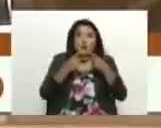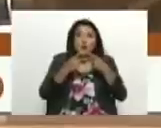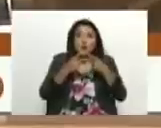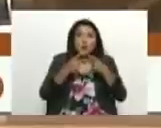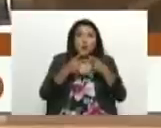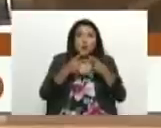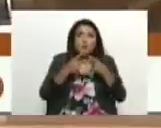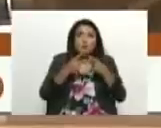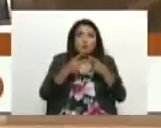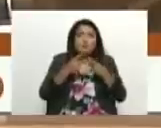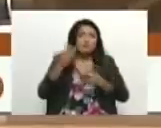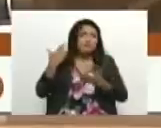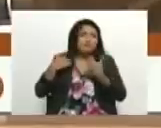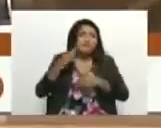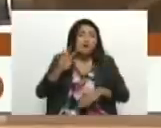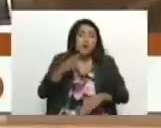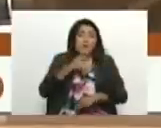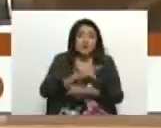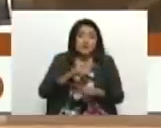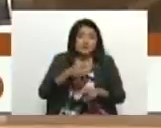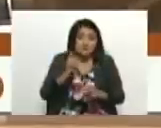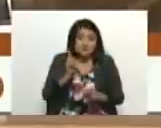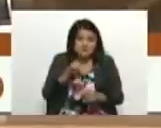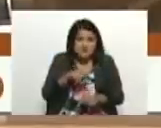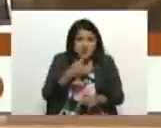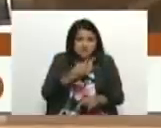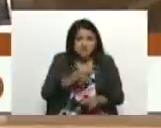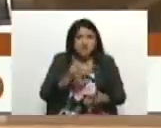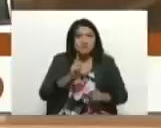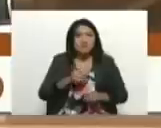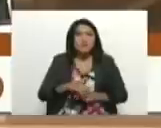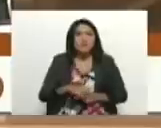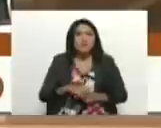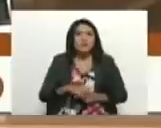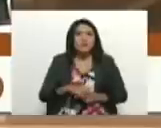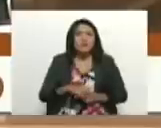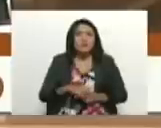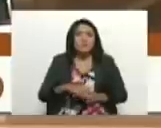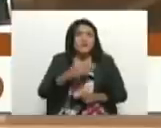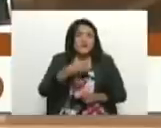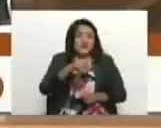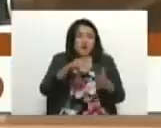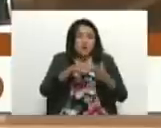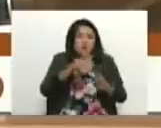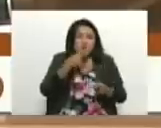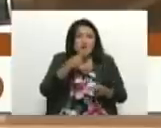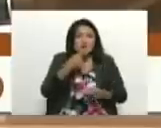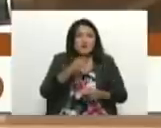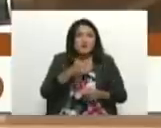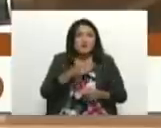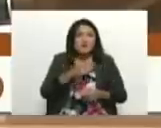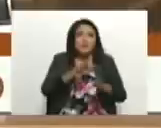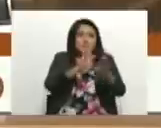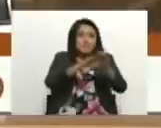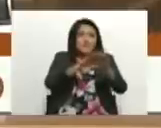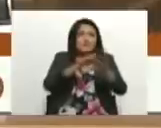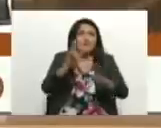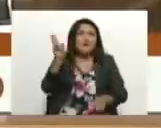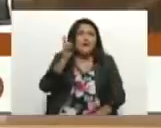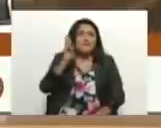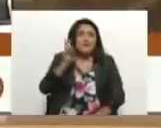por décadas en la Cuarta República, se atrevió a decir el presidente de ese partido, En Venezuela no hay razones para no